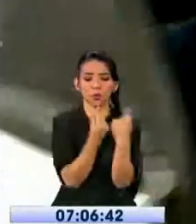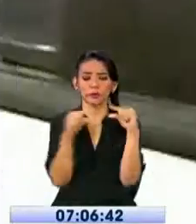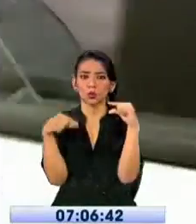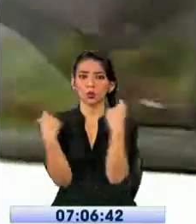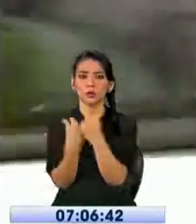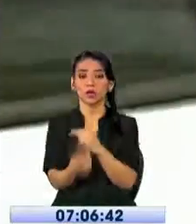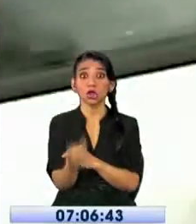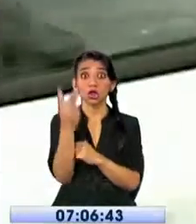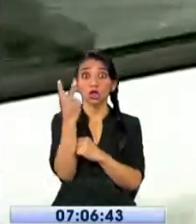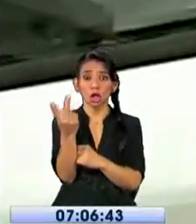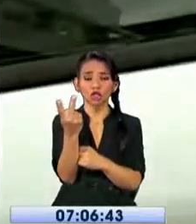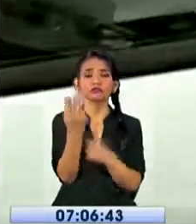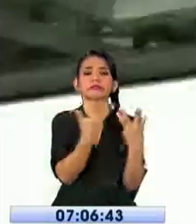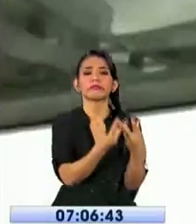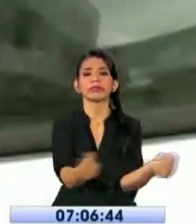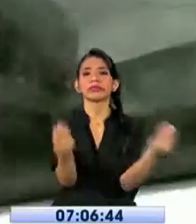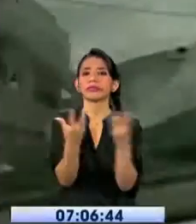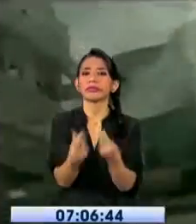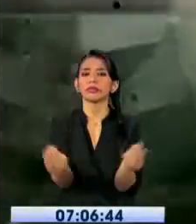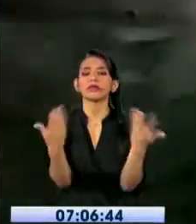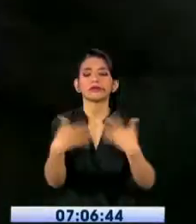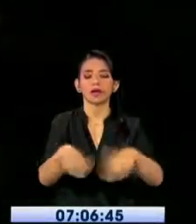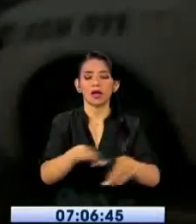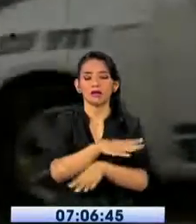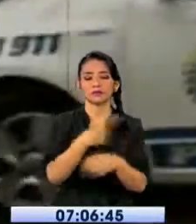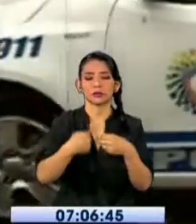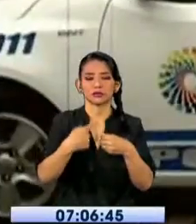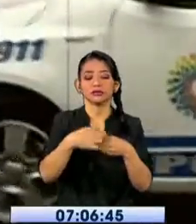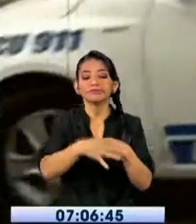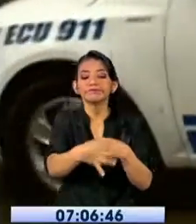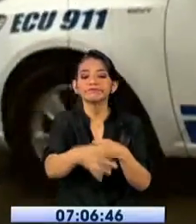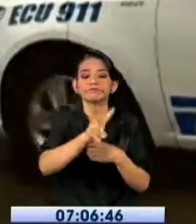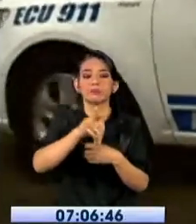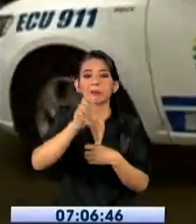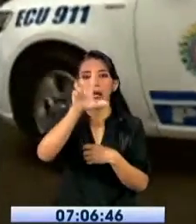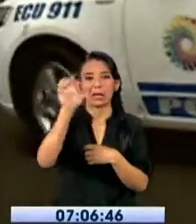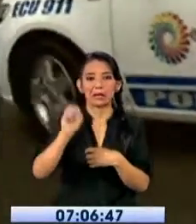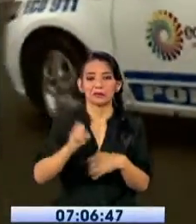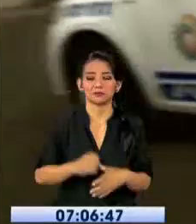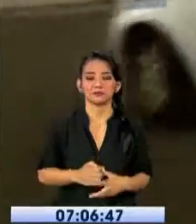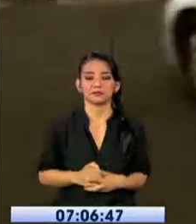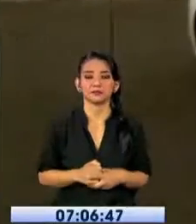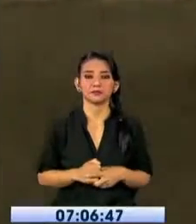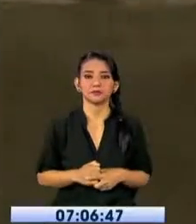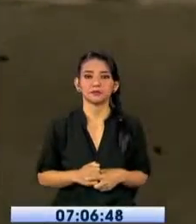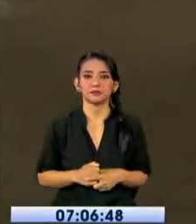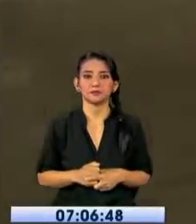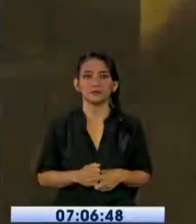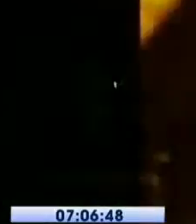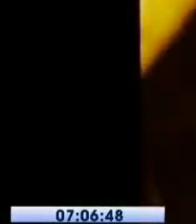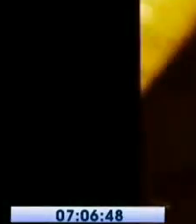delictivas fueron desarticuladas en el Valle de los Chillos, informó Iván Casamen.